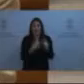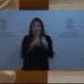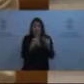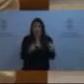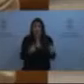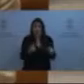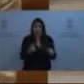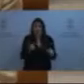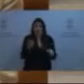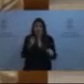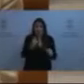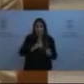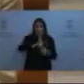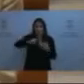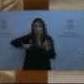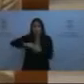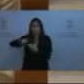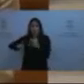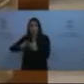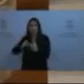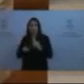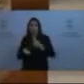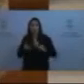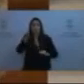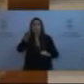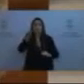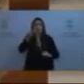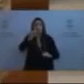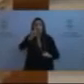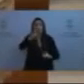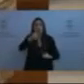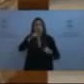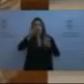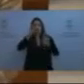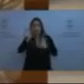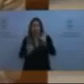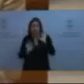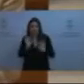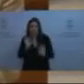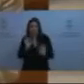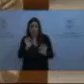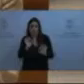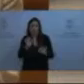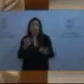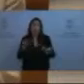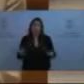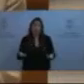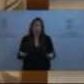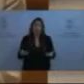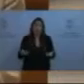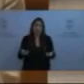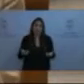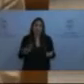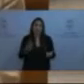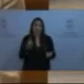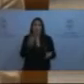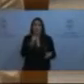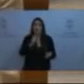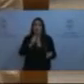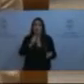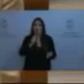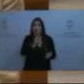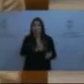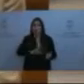incrementó interanualmente el precio de la leche en un 1,8% y mantiene el segundo mejor precio de